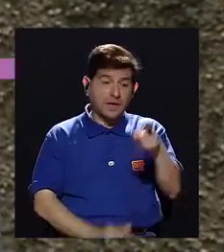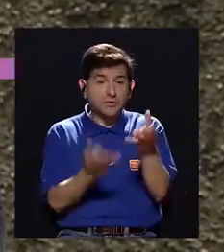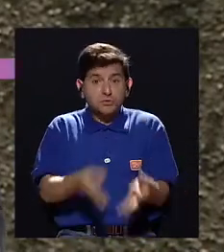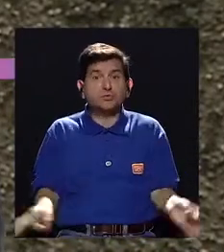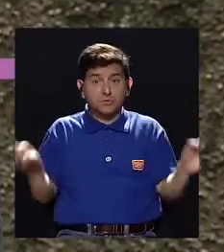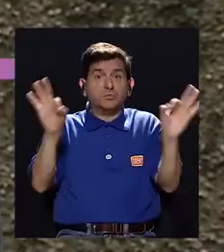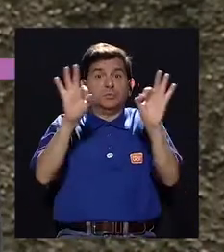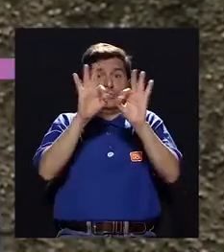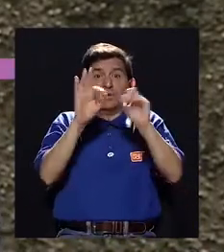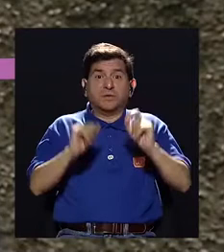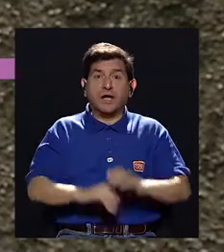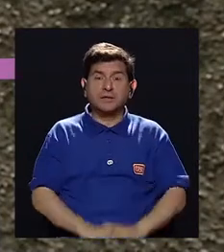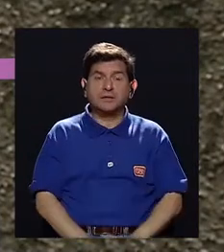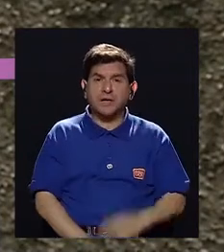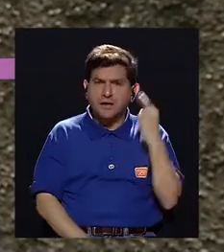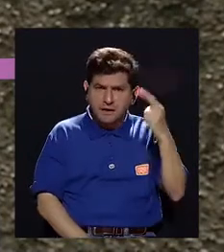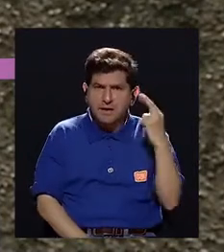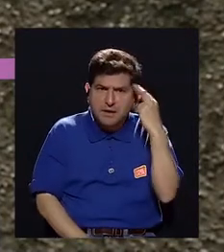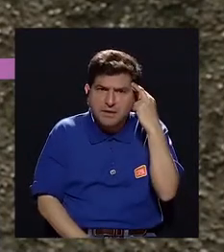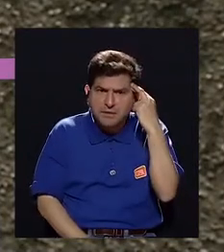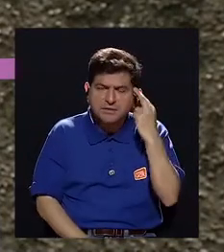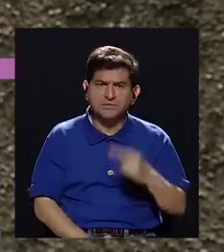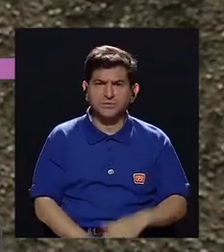Y esto es importante porque